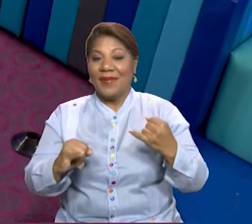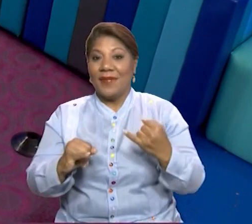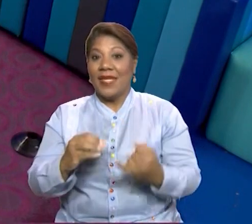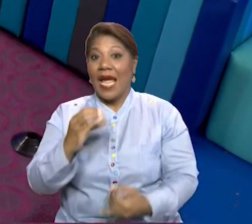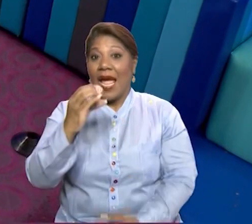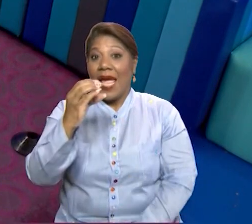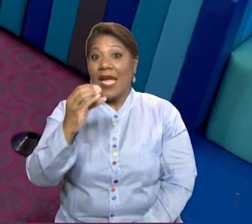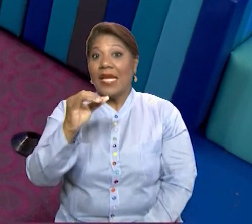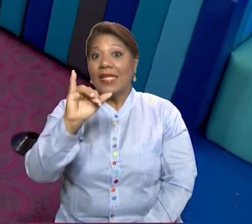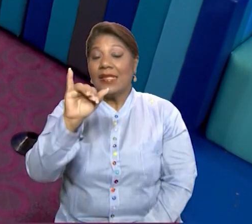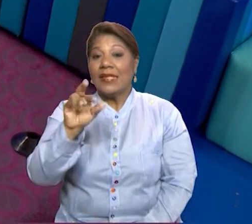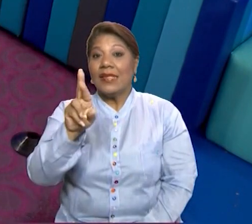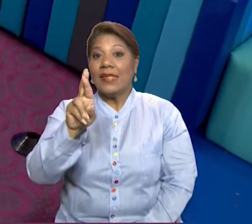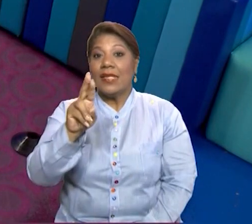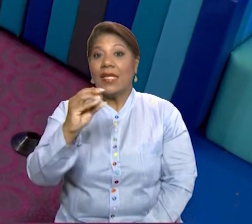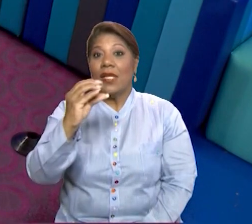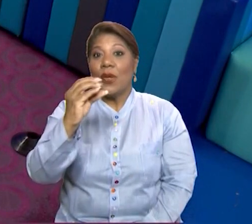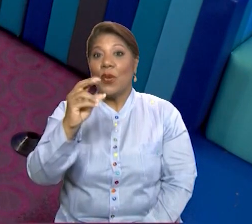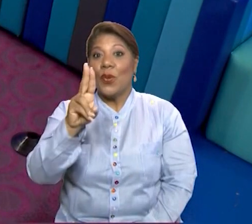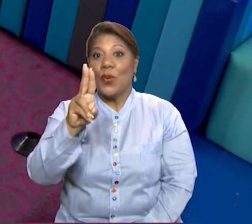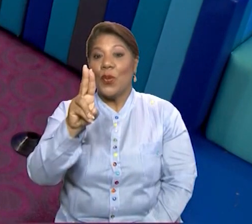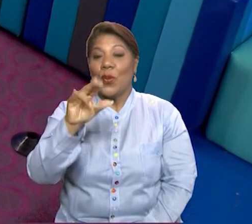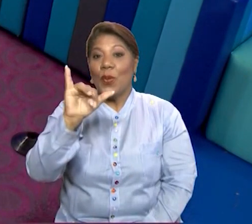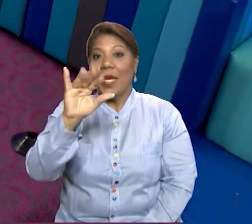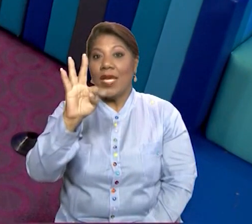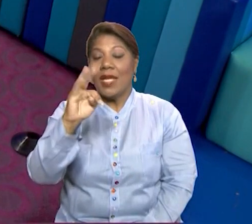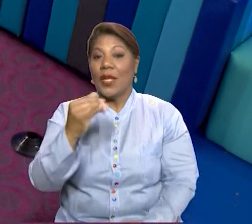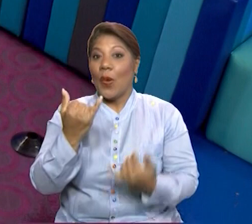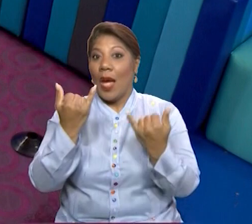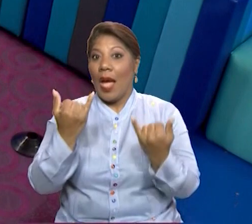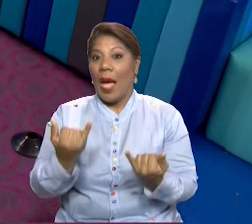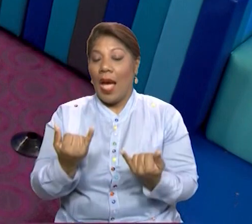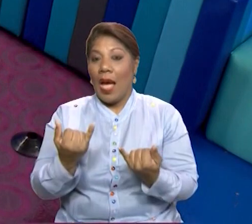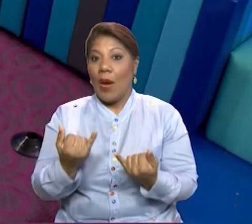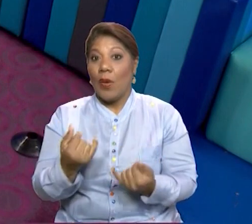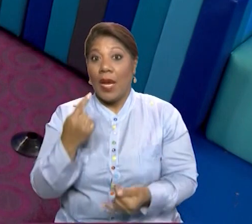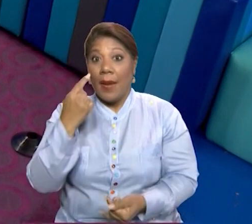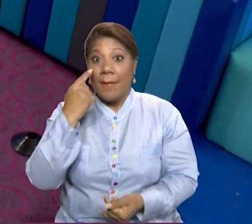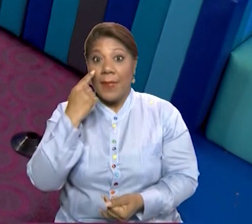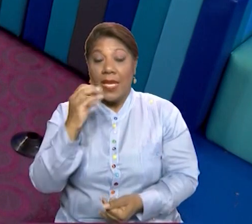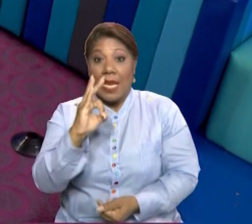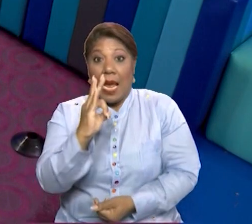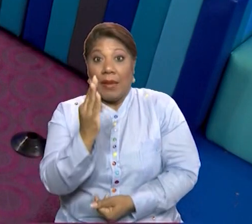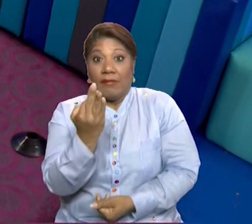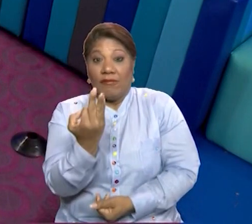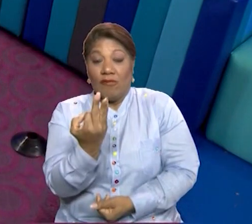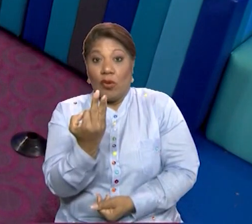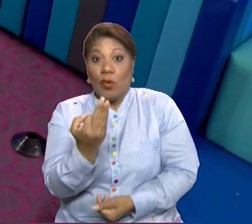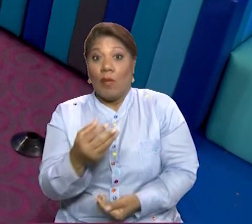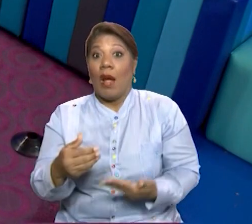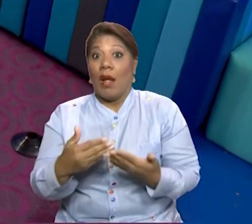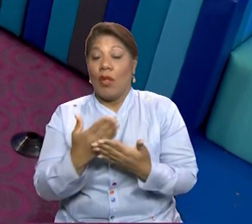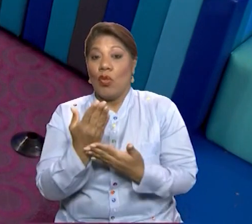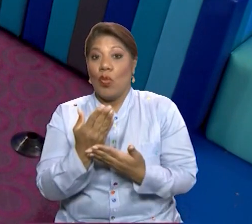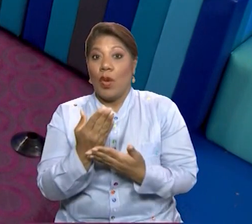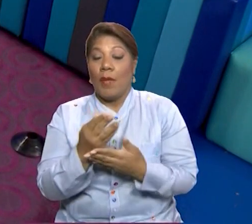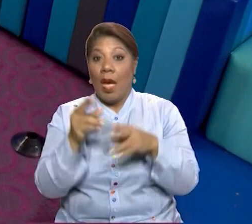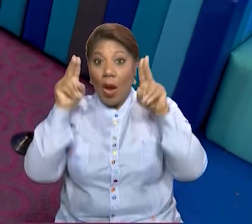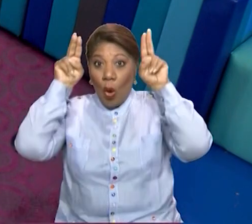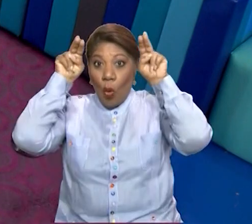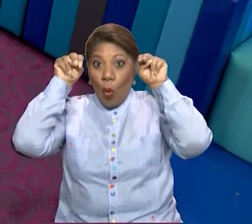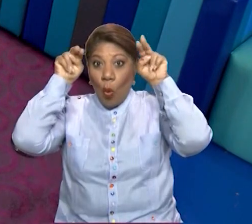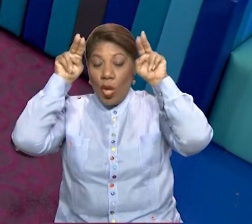Ahora, ya no lo vamos a hacer corriendo normal, vamos a hacerlo piernas juntas, estilo conejito.